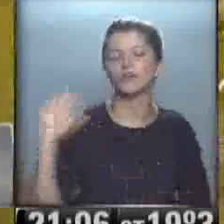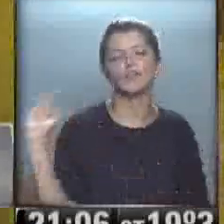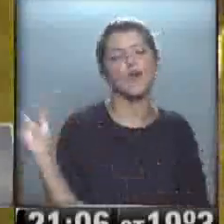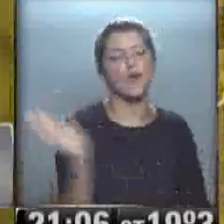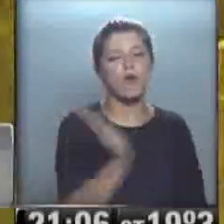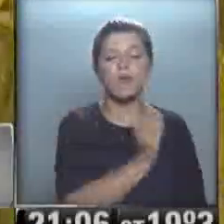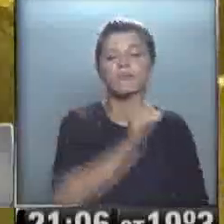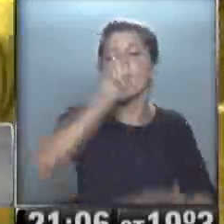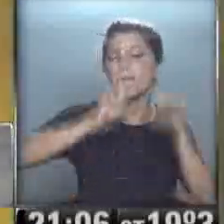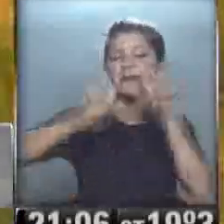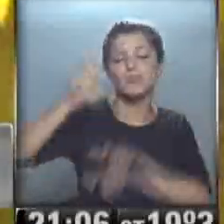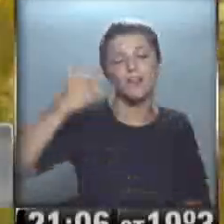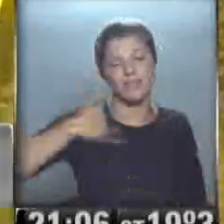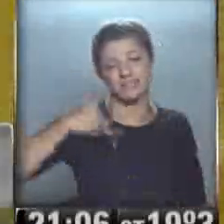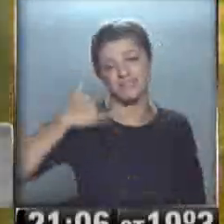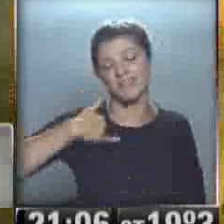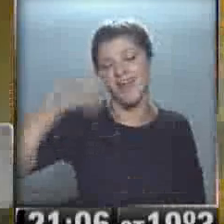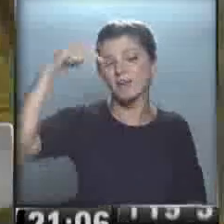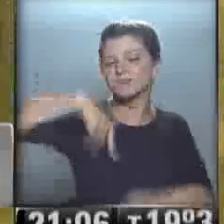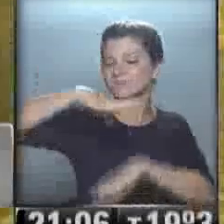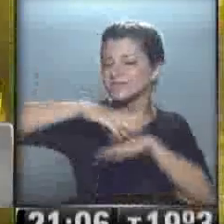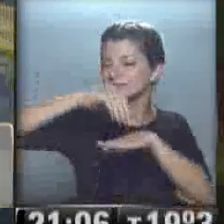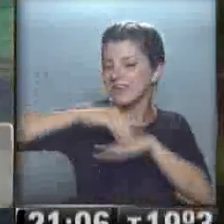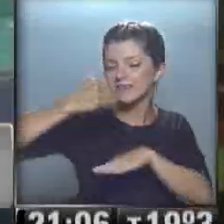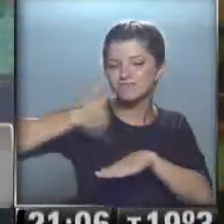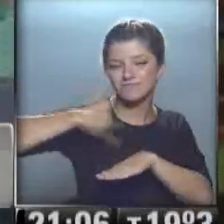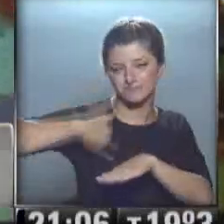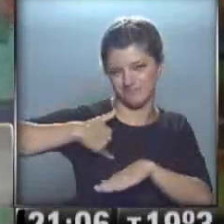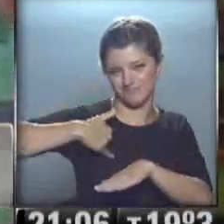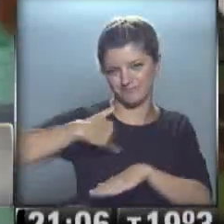como ciudadanos de esta tierra argentina.